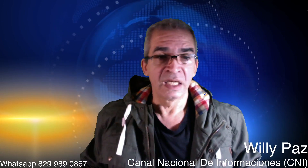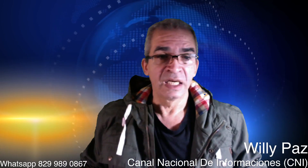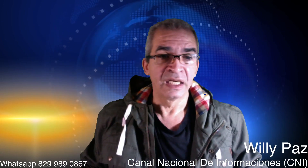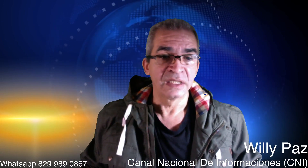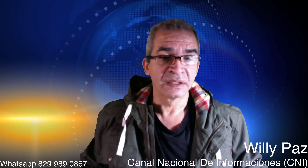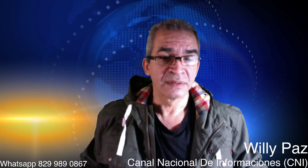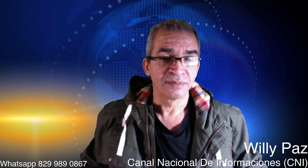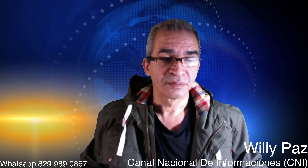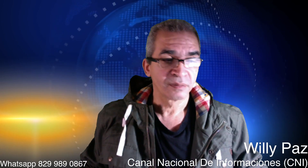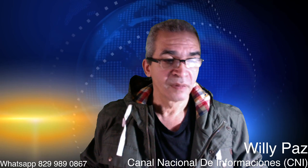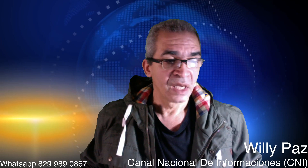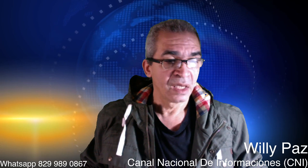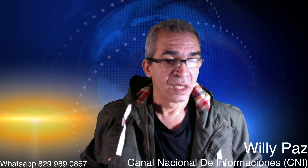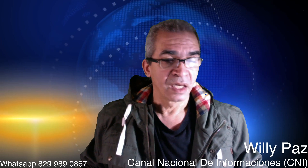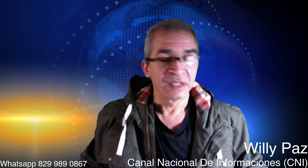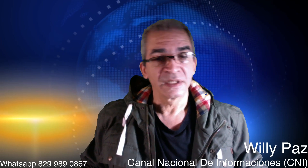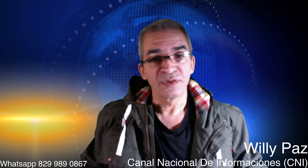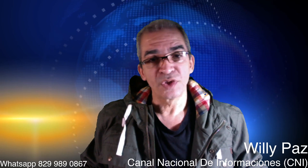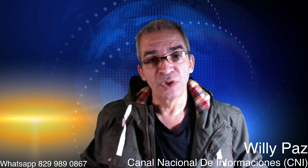las